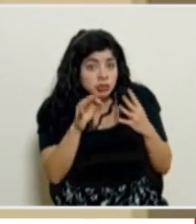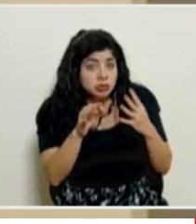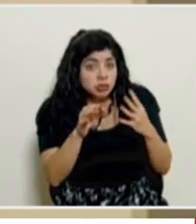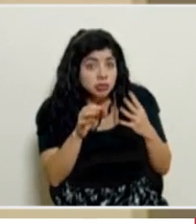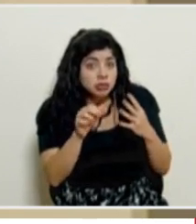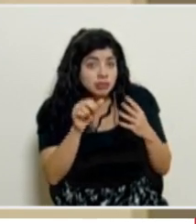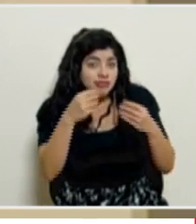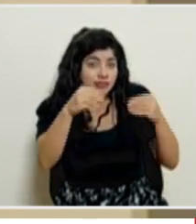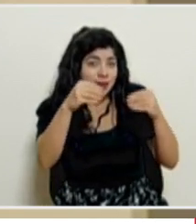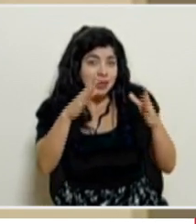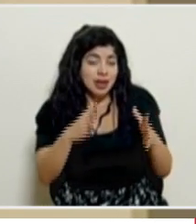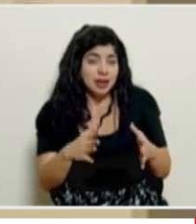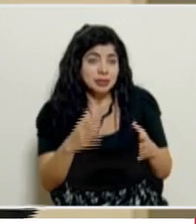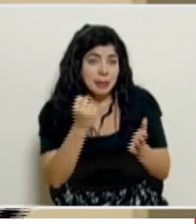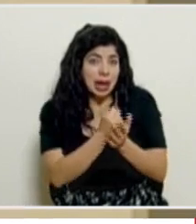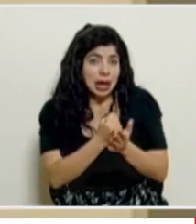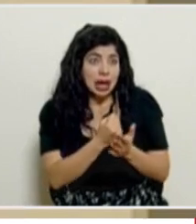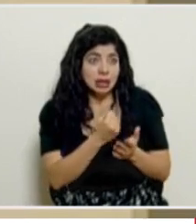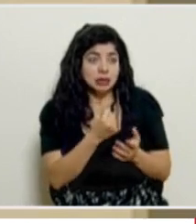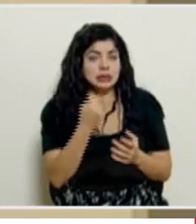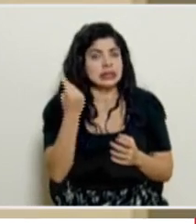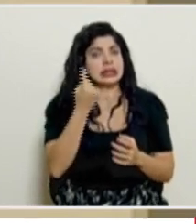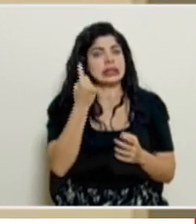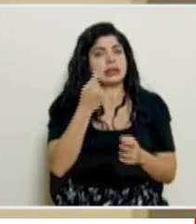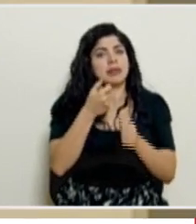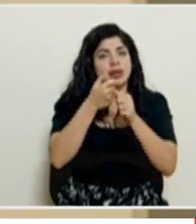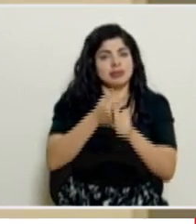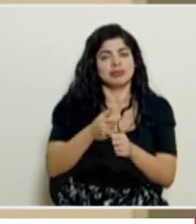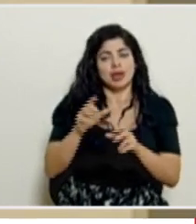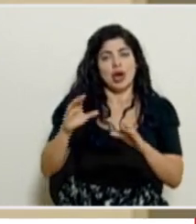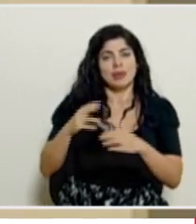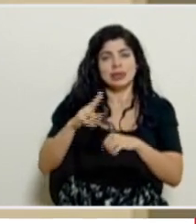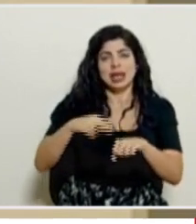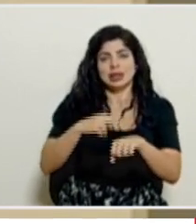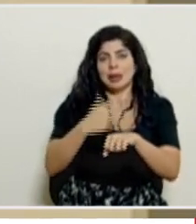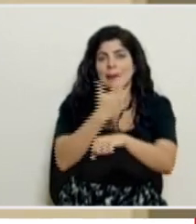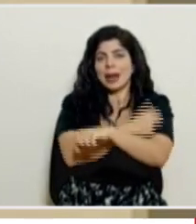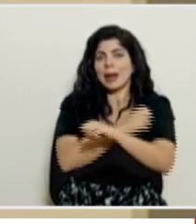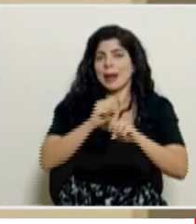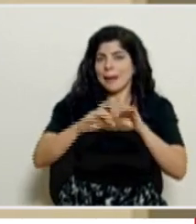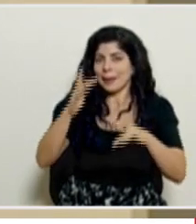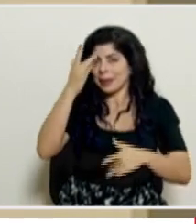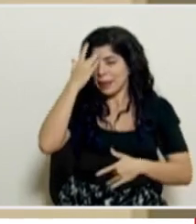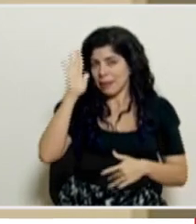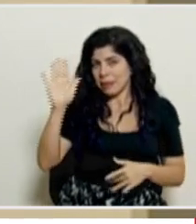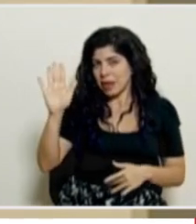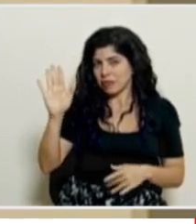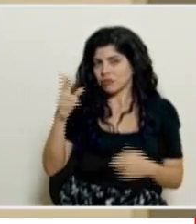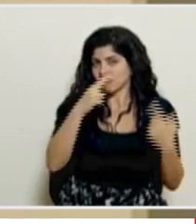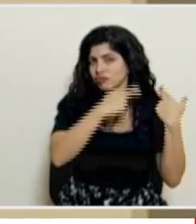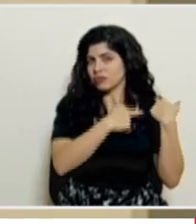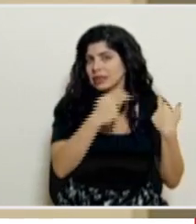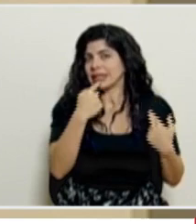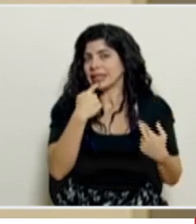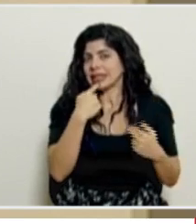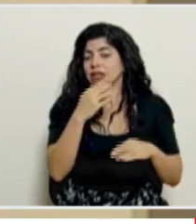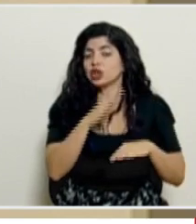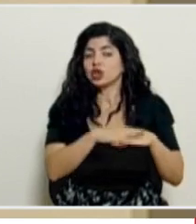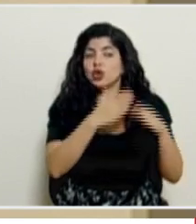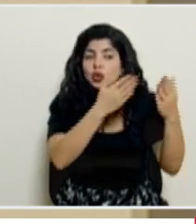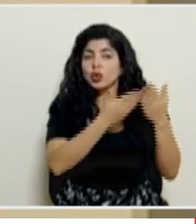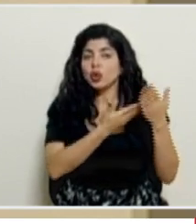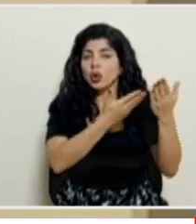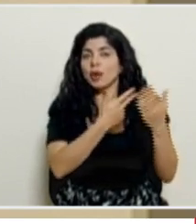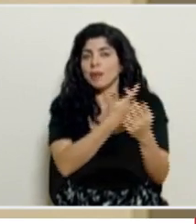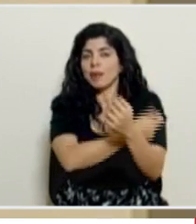otras casas farmacéuticas, siempre en atención a lo que dictamine la Comisión Nacional de Vacunación y Epidemiología respecto a las dosis que nos ofrecen